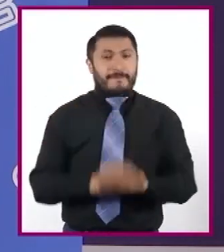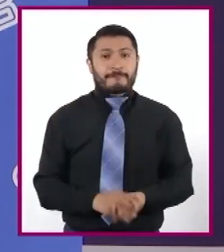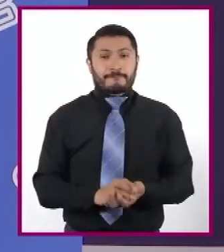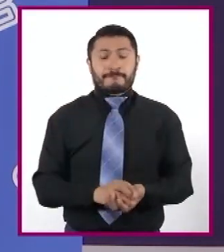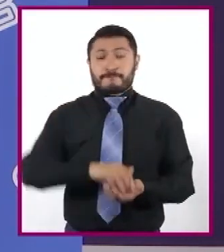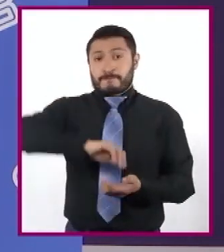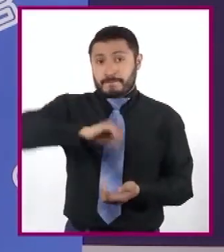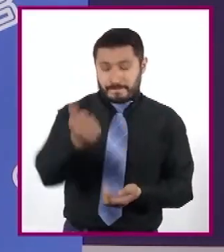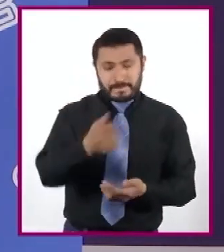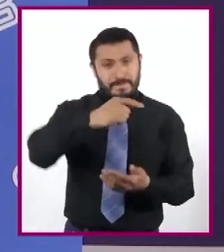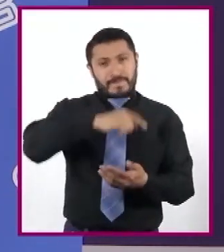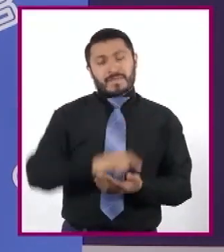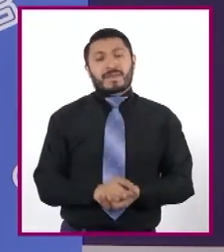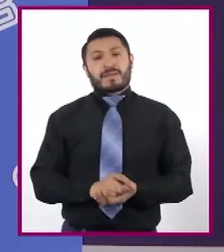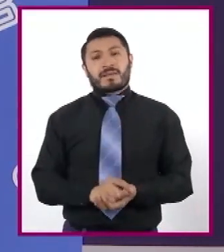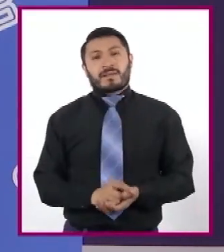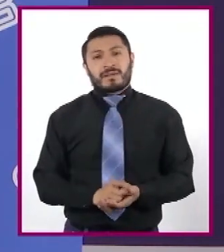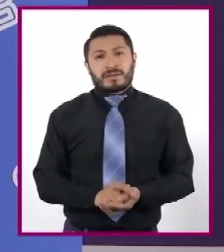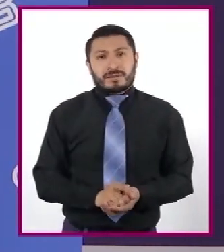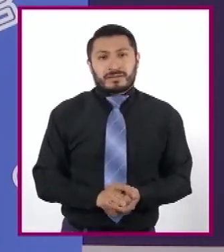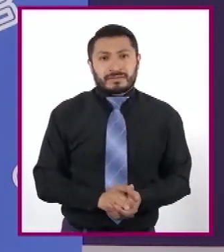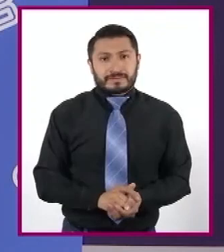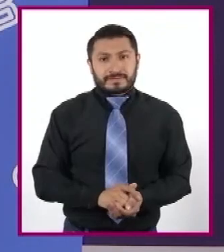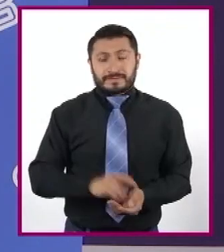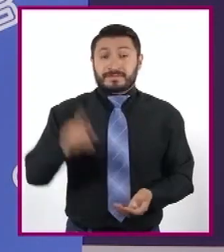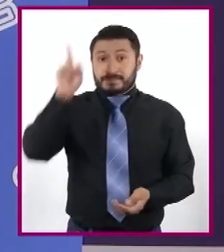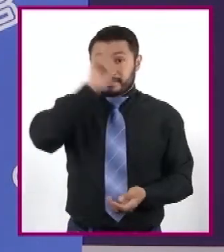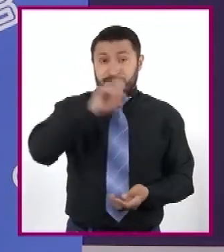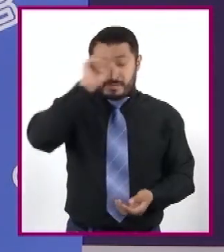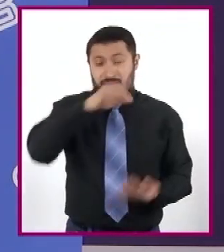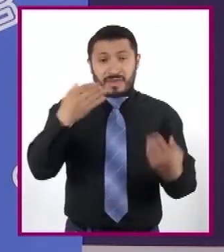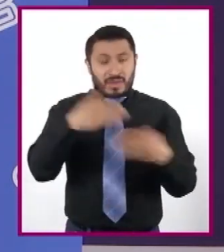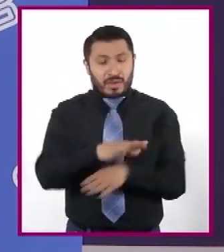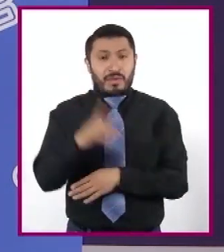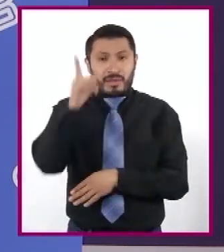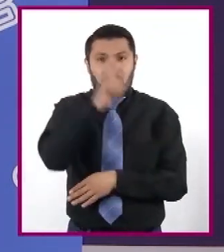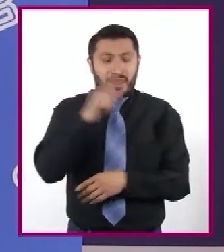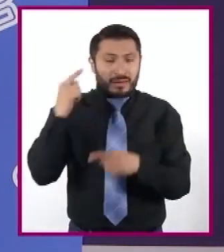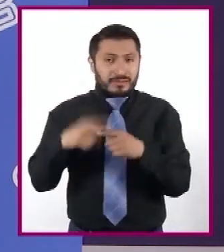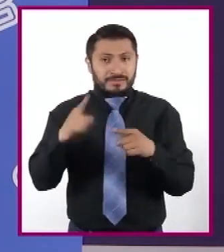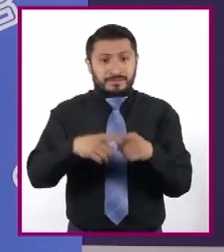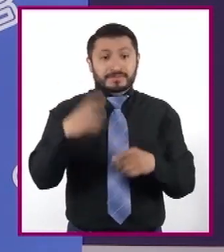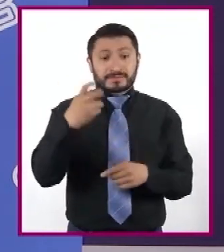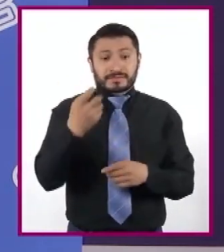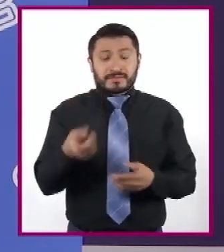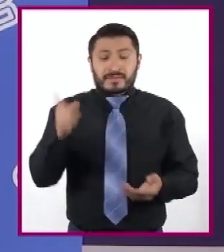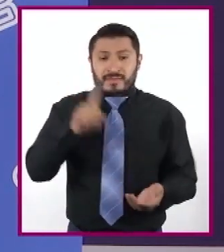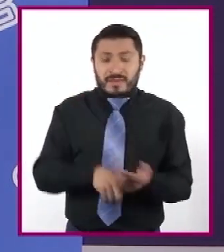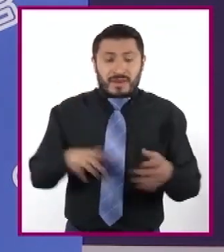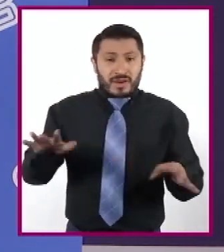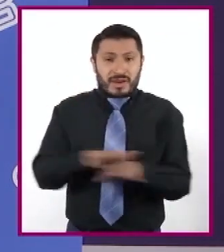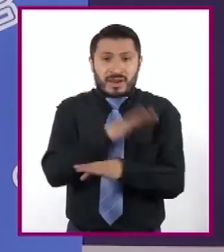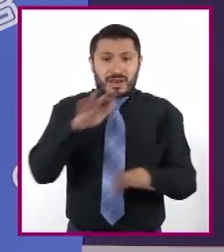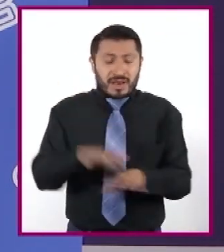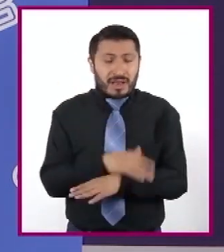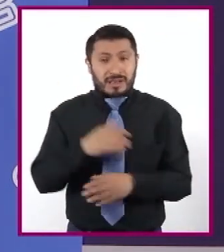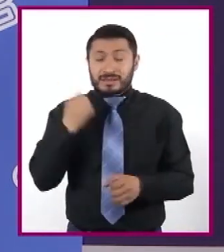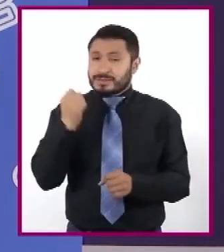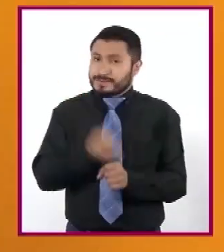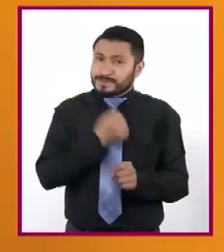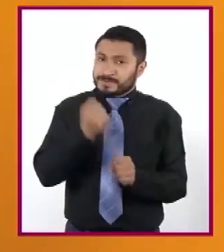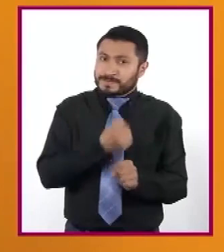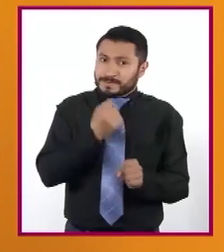Otra observación por considerar respecto a las variantes de la lengua es que ésta se encuentra en un cambio constante. Por